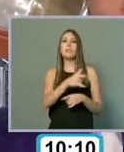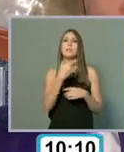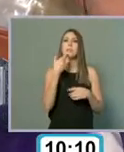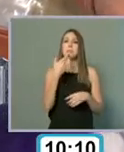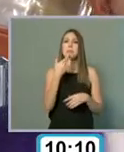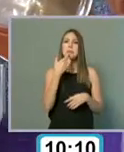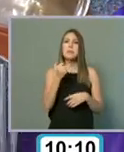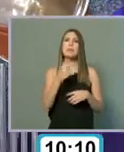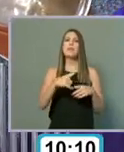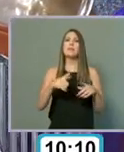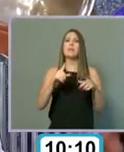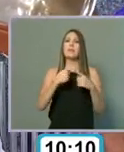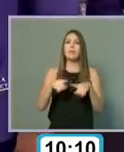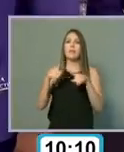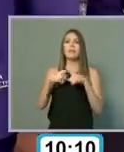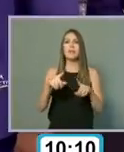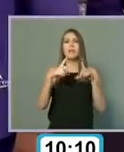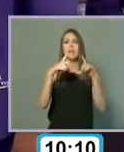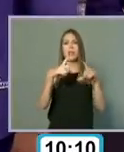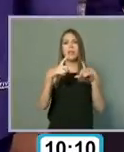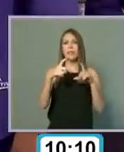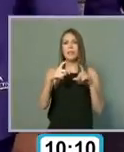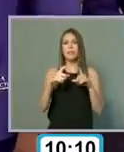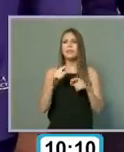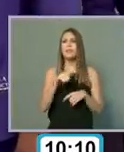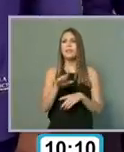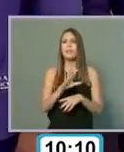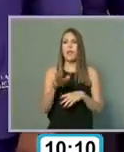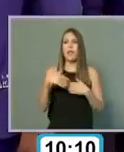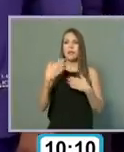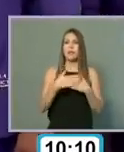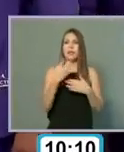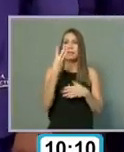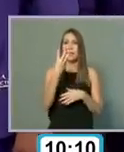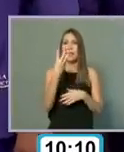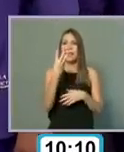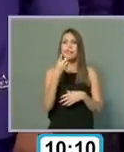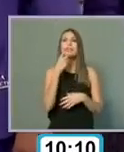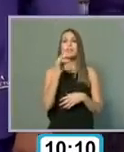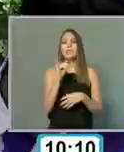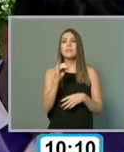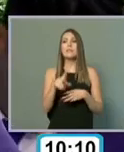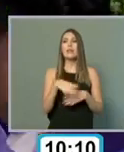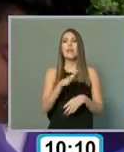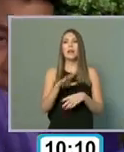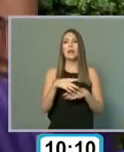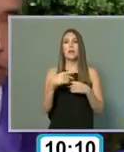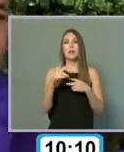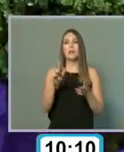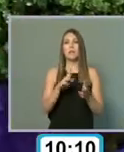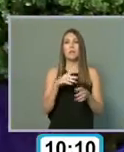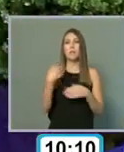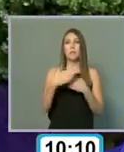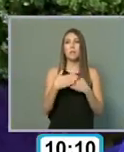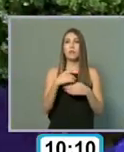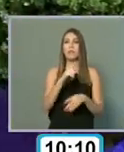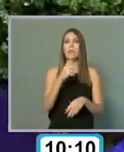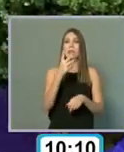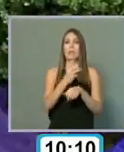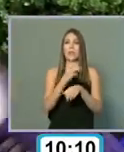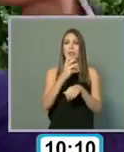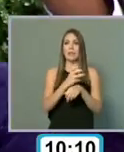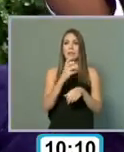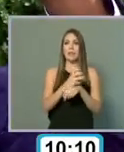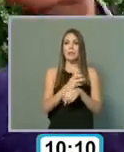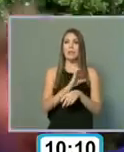sacado materiales discográficos. Ya van a hacer 3 discos. Así es, vamos por el tercer material, a toda la gente para que escuche nuestra música. Ya